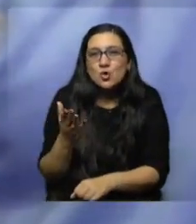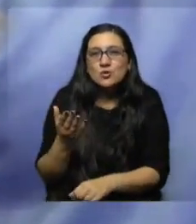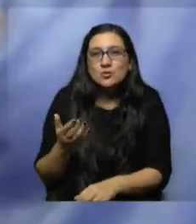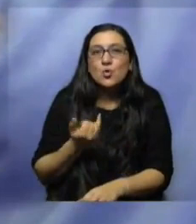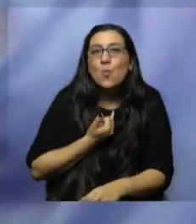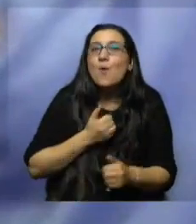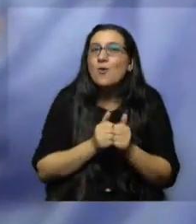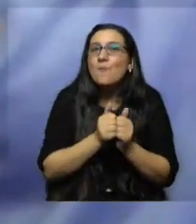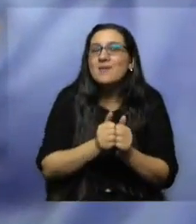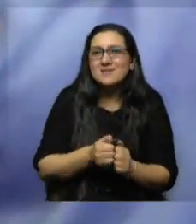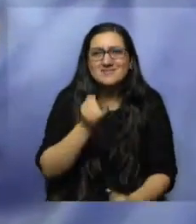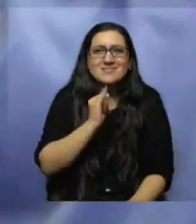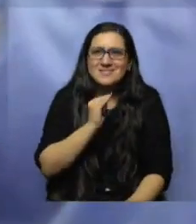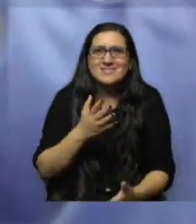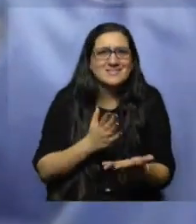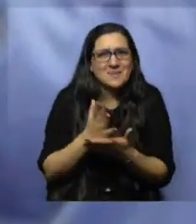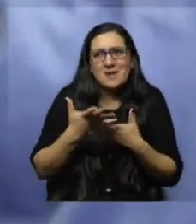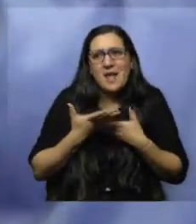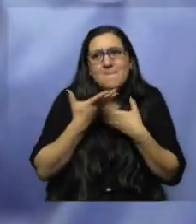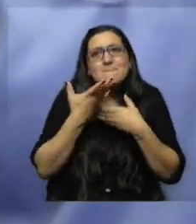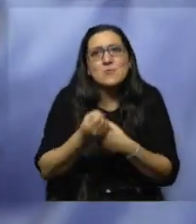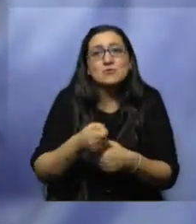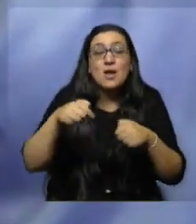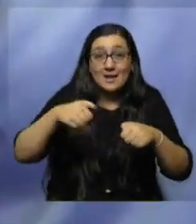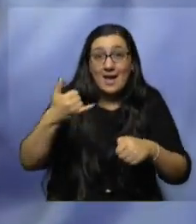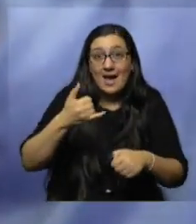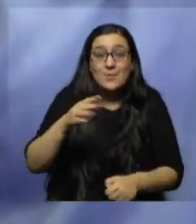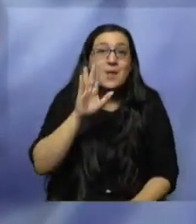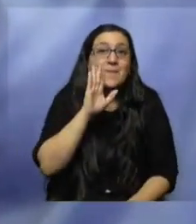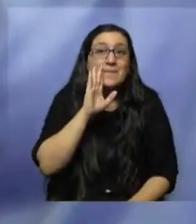acompañando? Claro, hicieron todo el apoyo. De hecho, acá tenemos una mamá